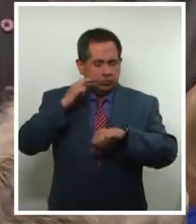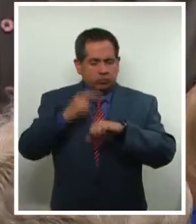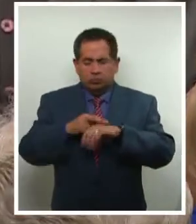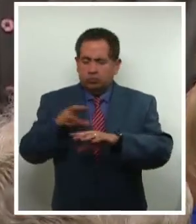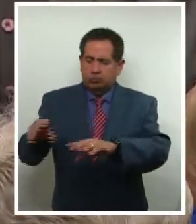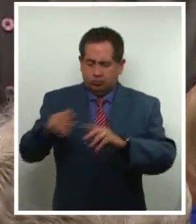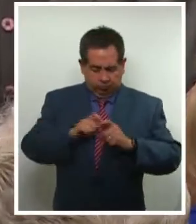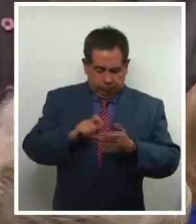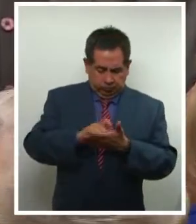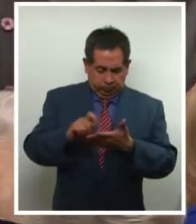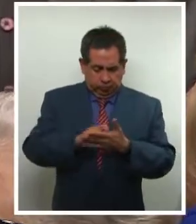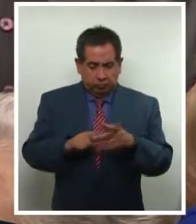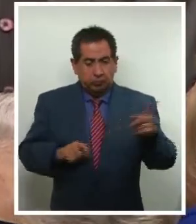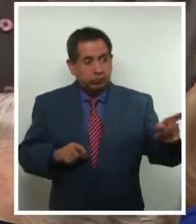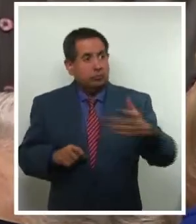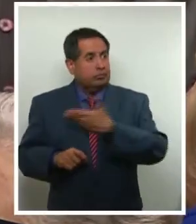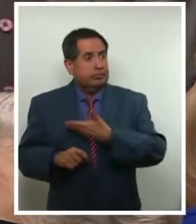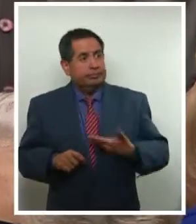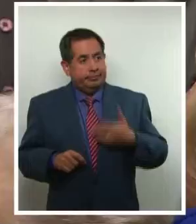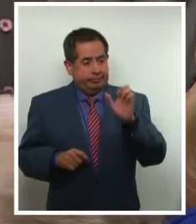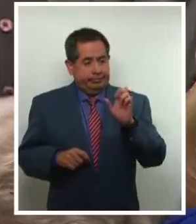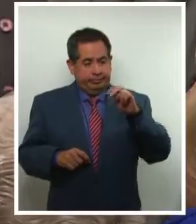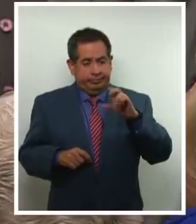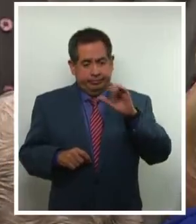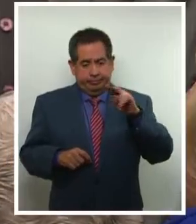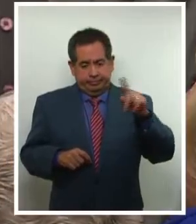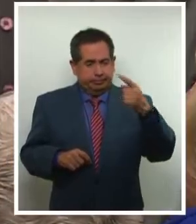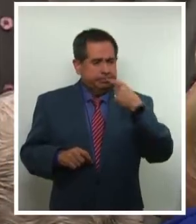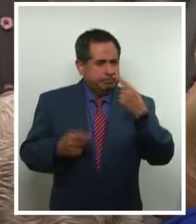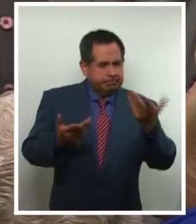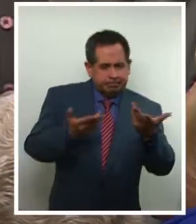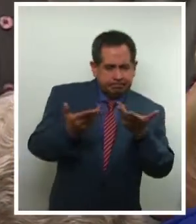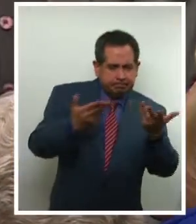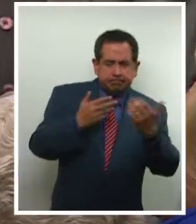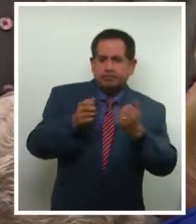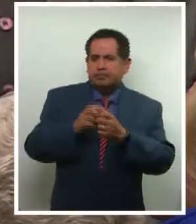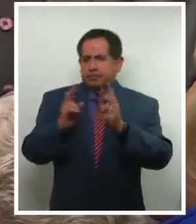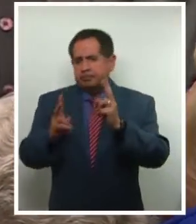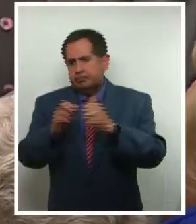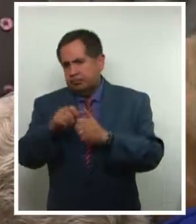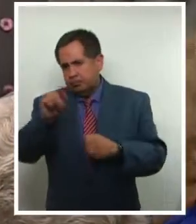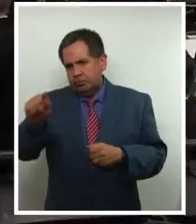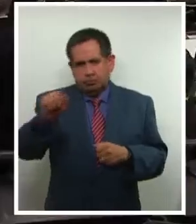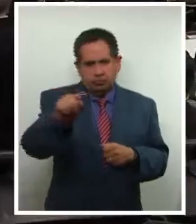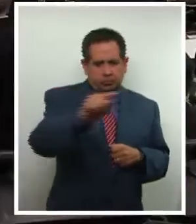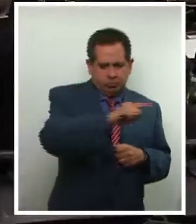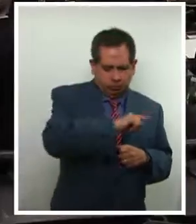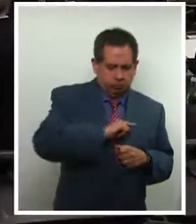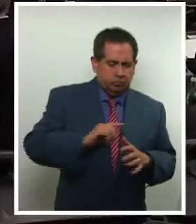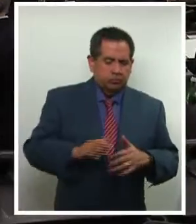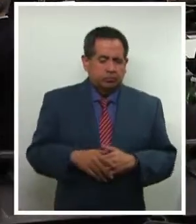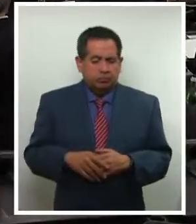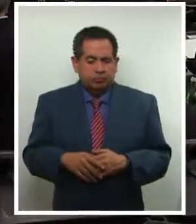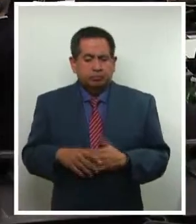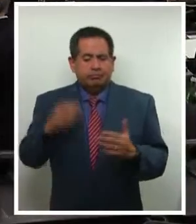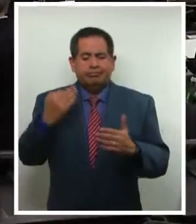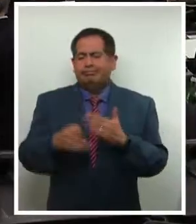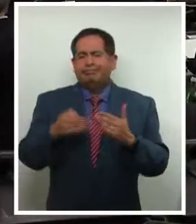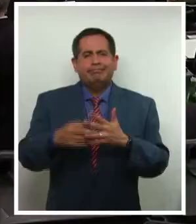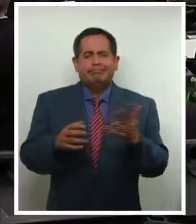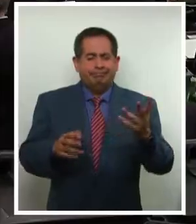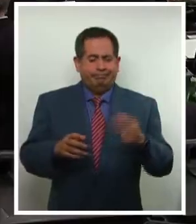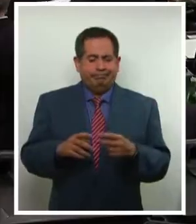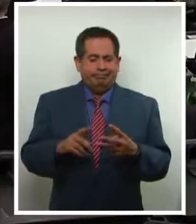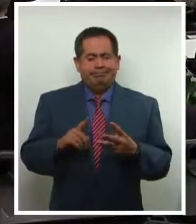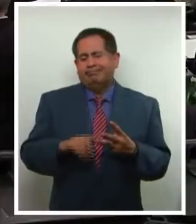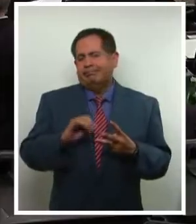ayudó el presidente Encinas a negociar, a platicar con algunos grupos. Faltaban,